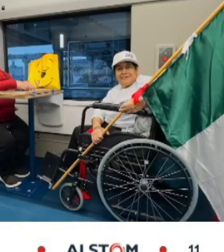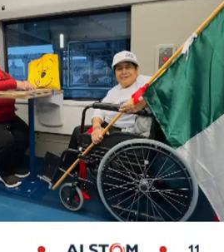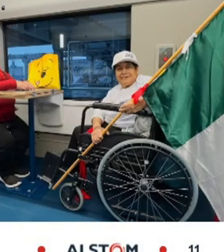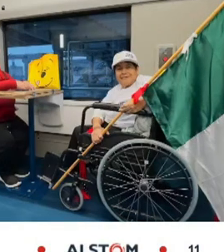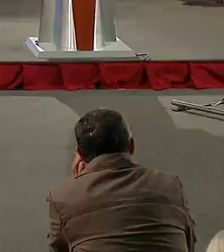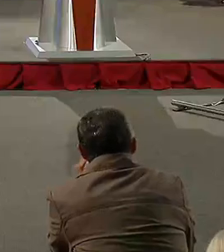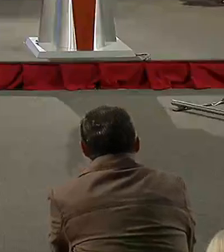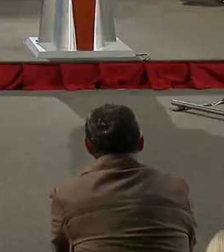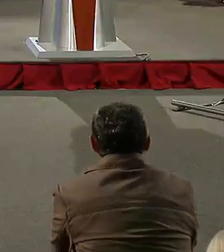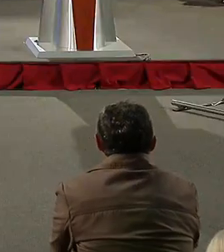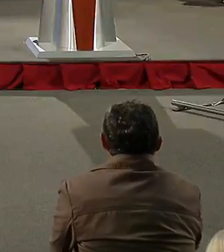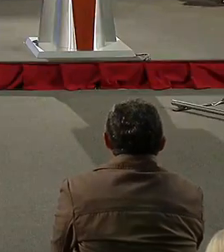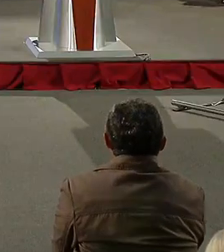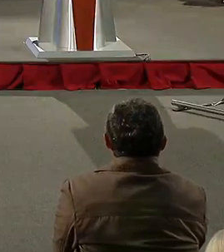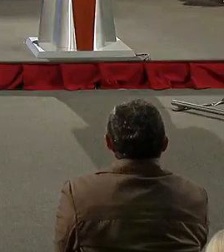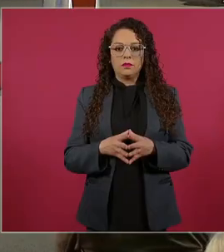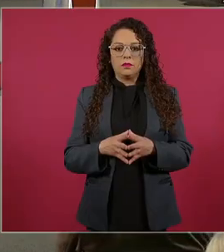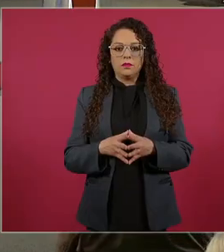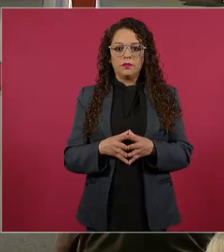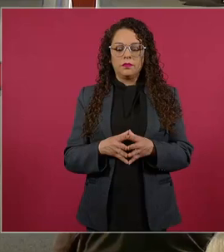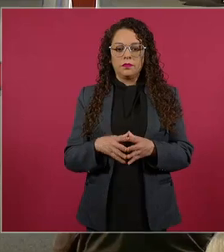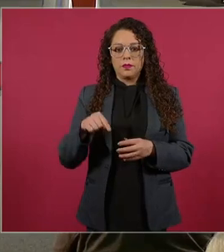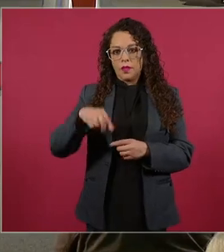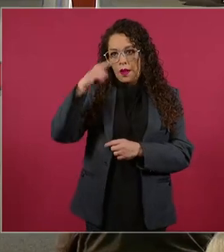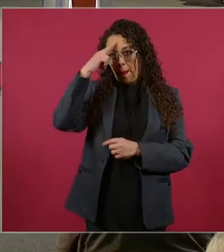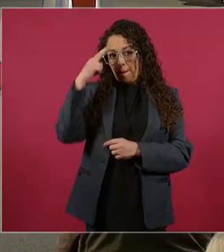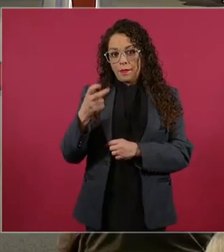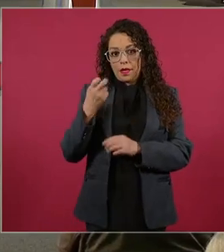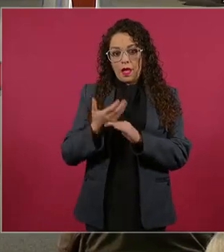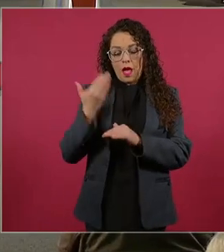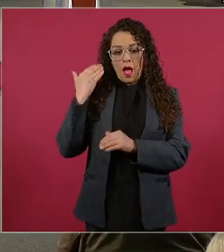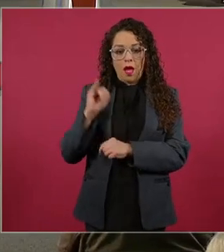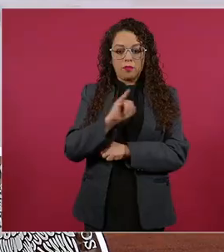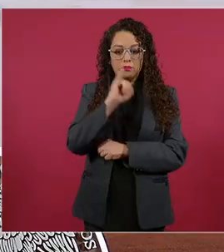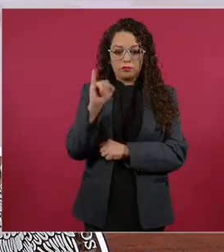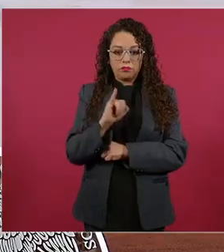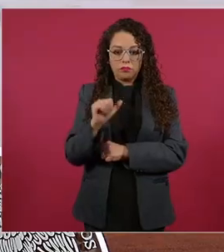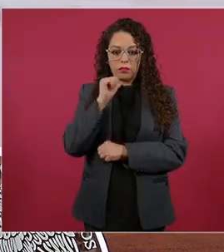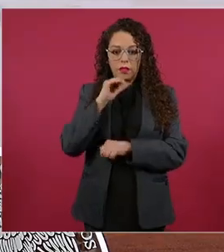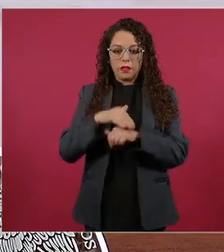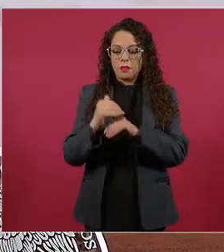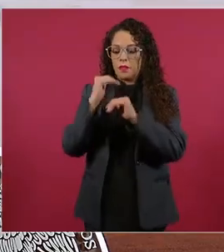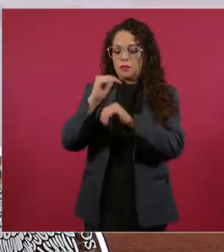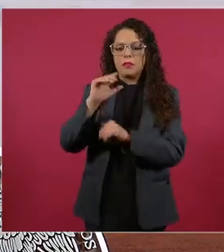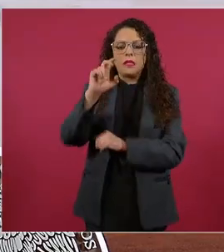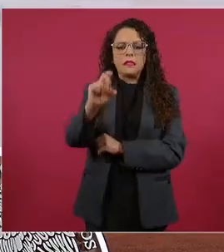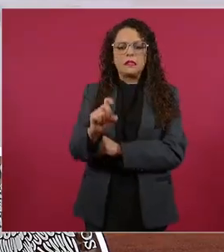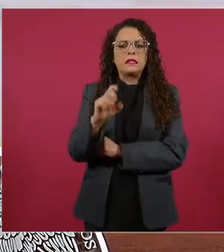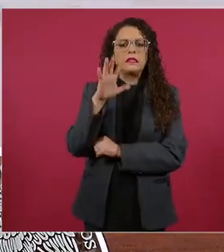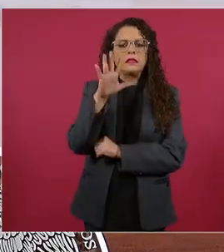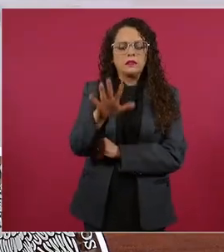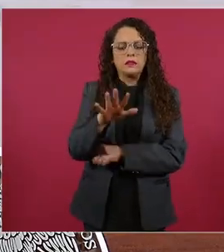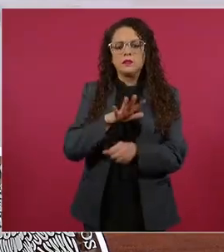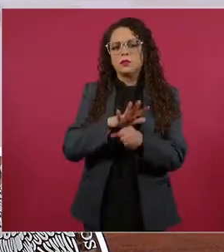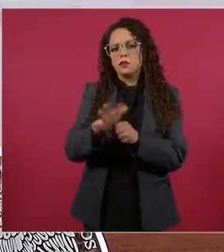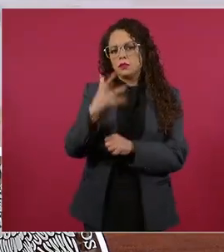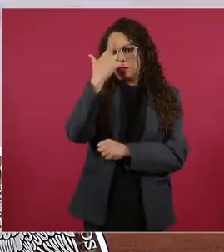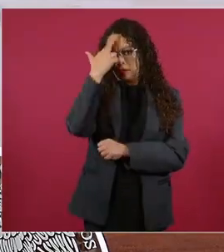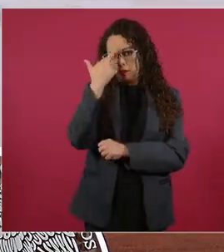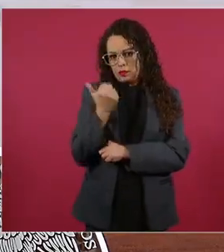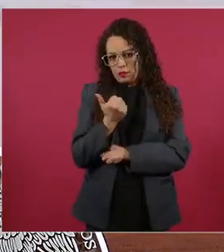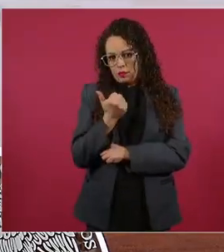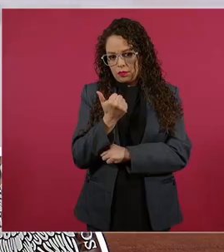nacional nunca se había dado en México. A lo más que se había llegado era un 35%. ¿Por qué? Porque justamente la cadena